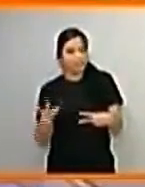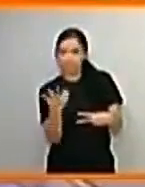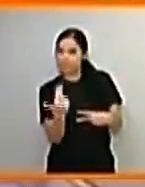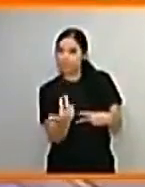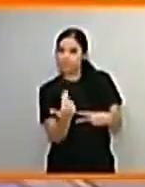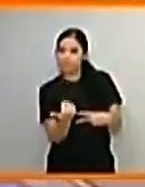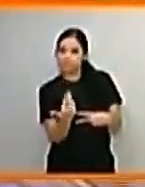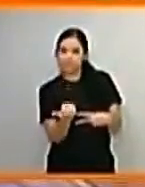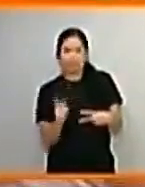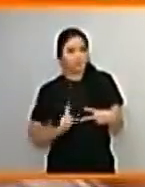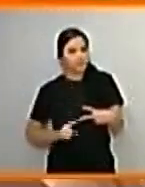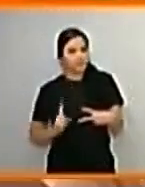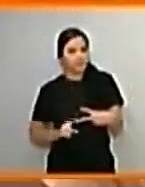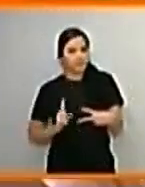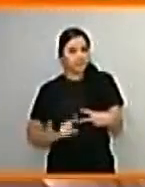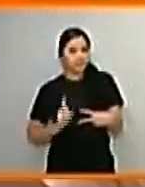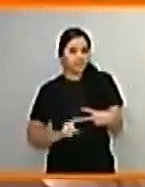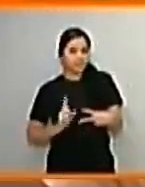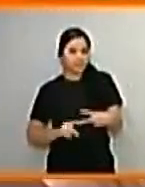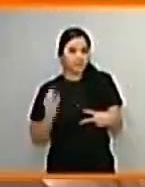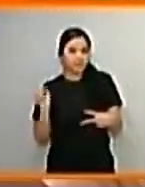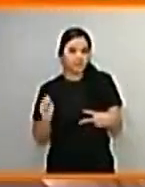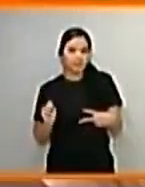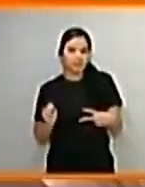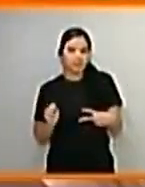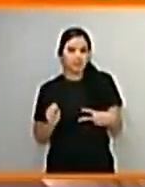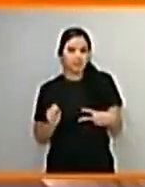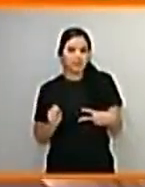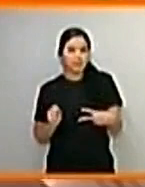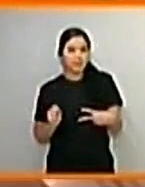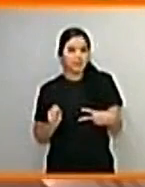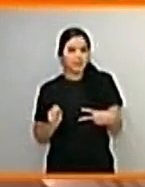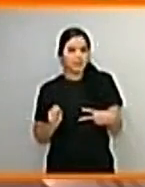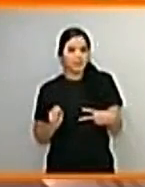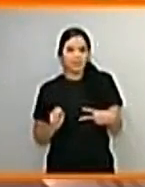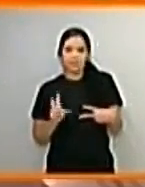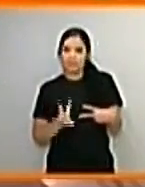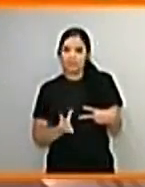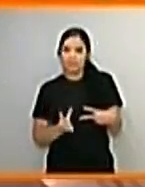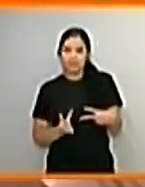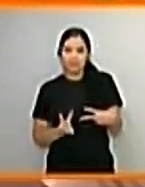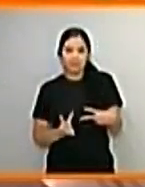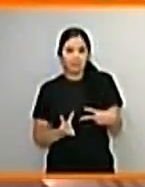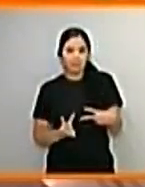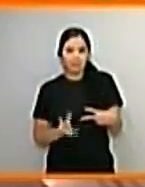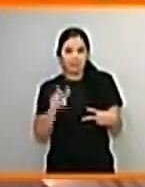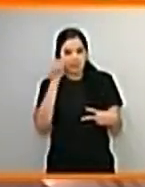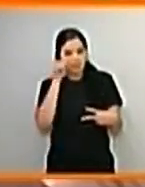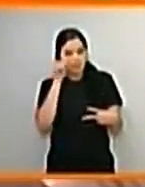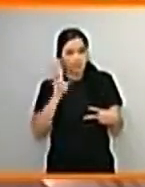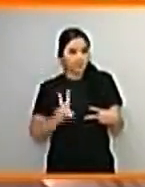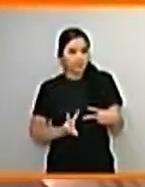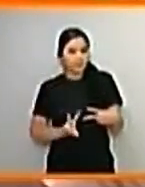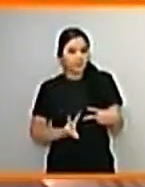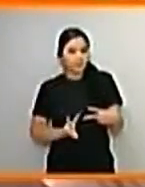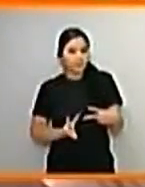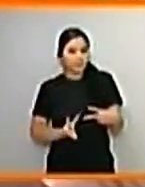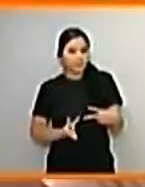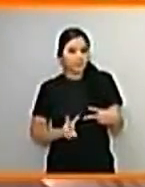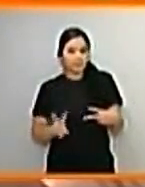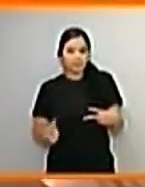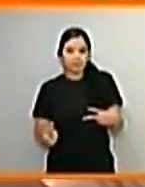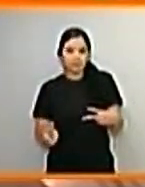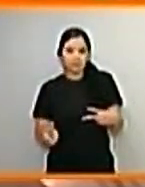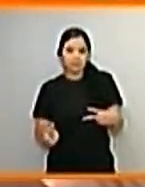número ganador es el 13. Segundo número ganador, primer dígito. Y este es el 7. Segundo dígito, atentos. Y este es el